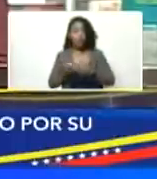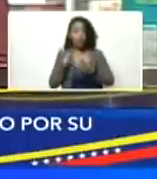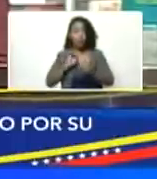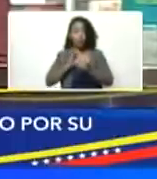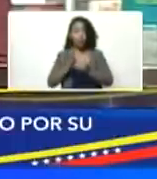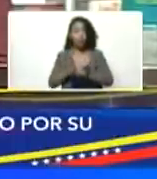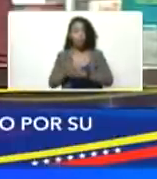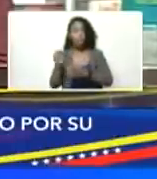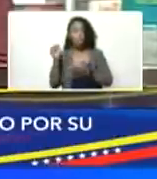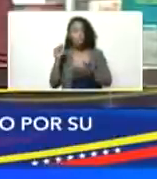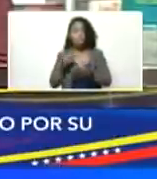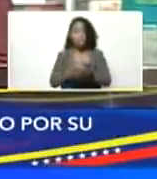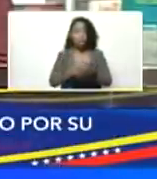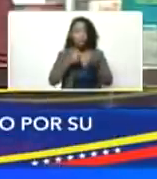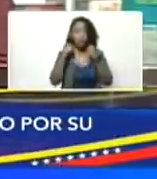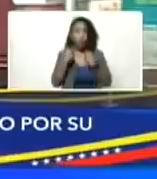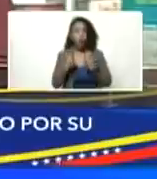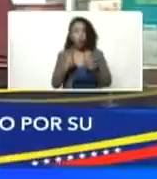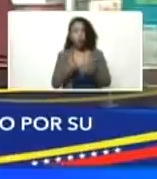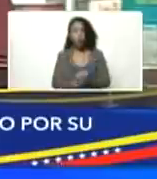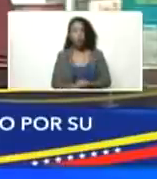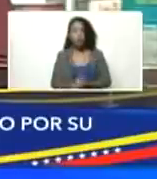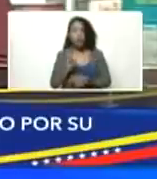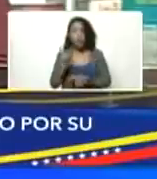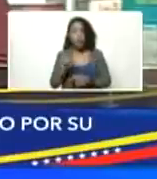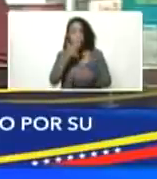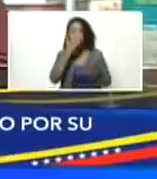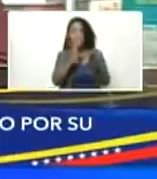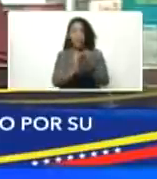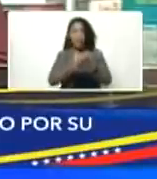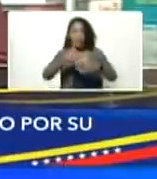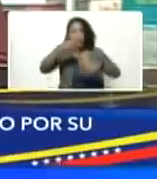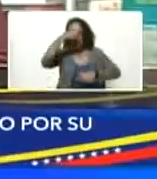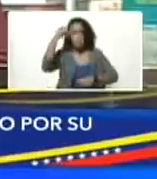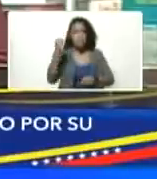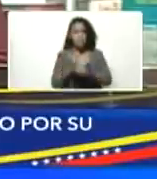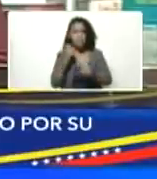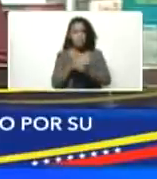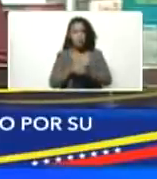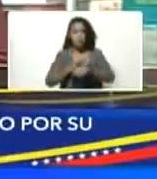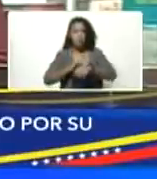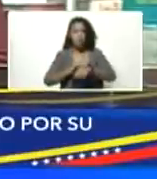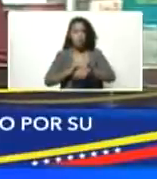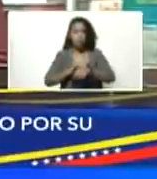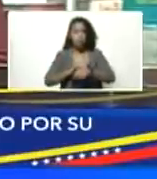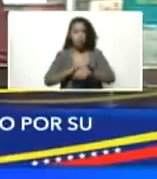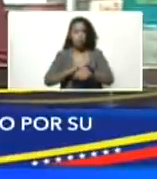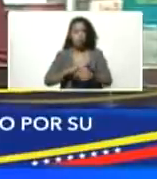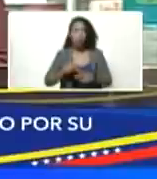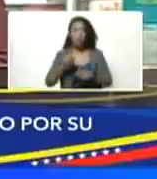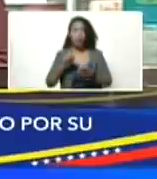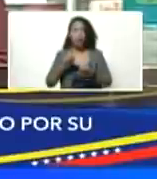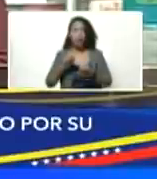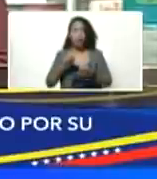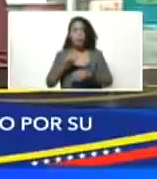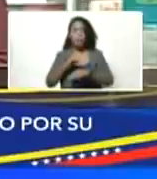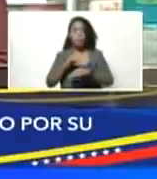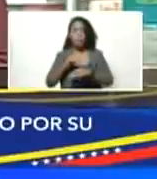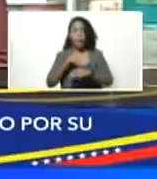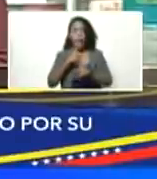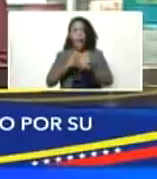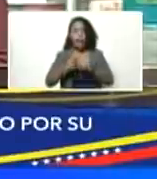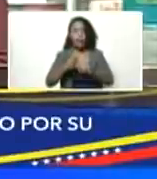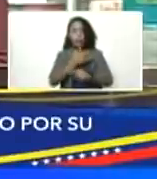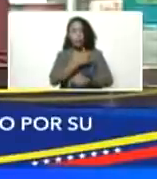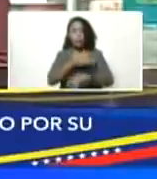contra el piso. Y ahí estaba él al frente. Muchas gracias, doctor Carlos Alvarado. Sigue al frente de